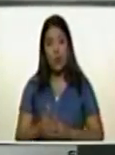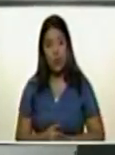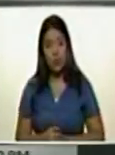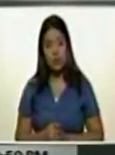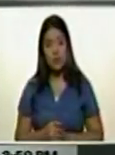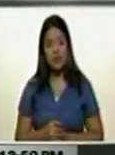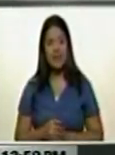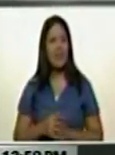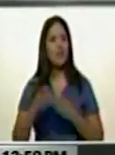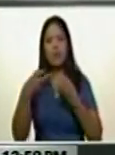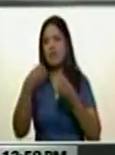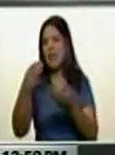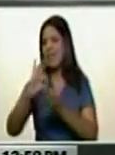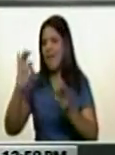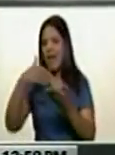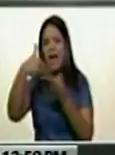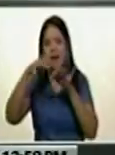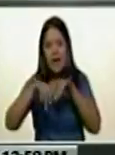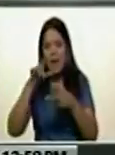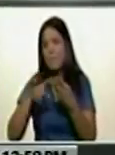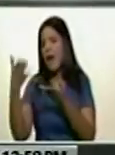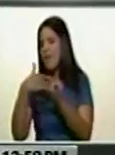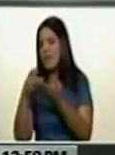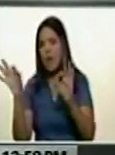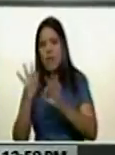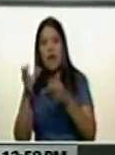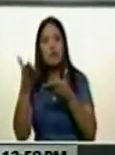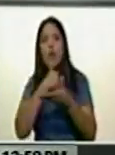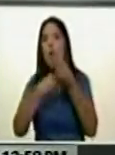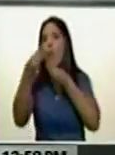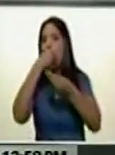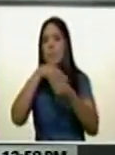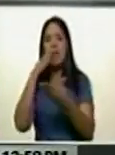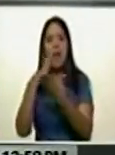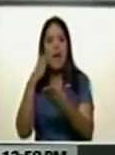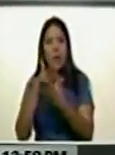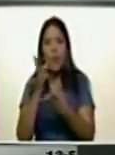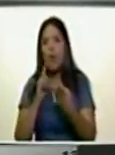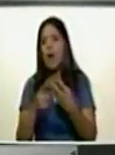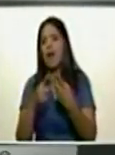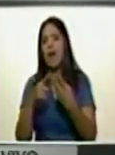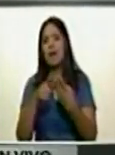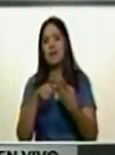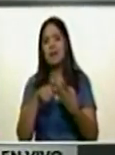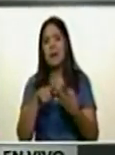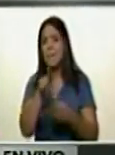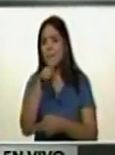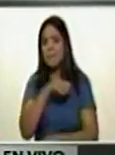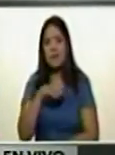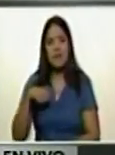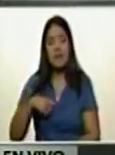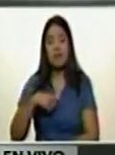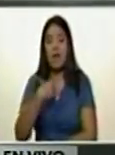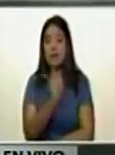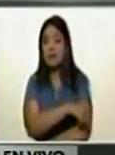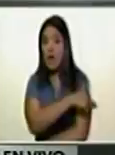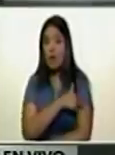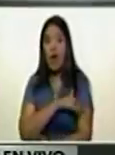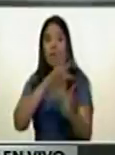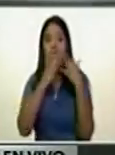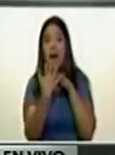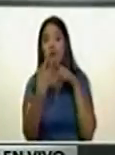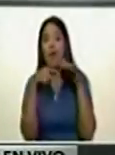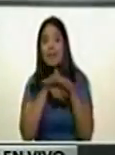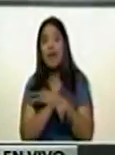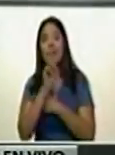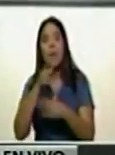dejen de entregar canaimitas, libros, que no haya alimentación en las escuelas, que se privaticen los módulos de salud de barrio adentro, que